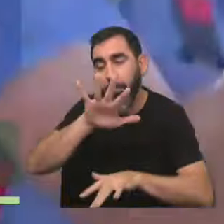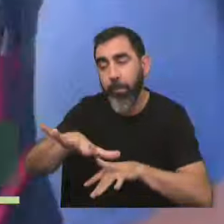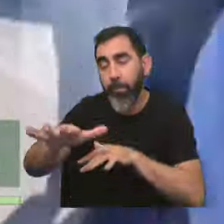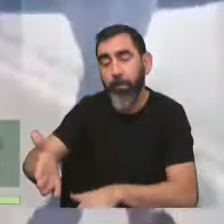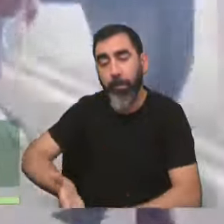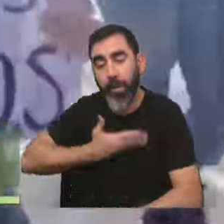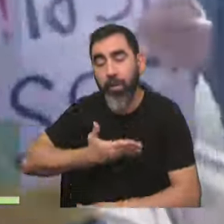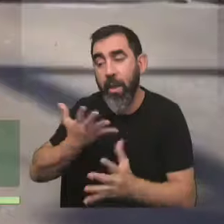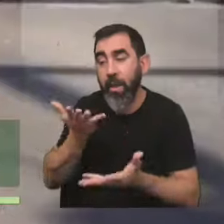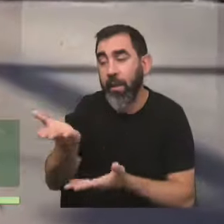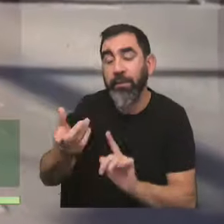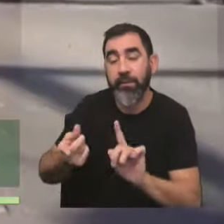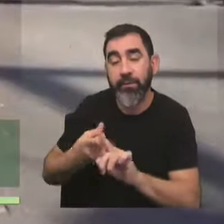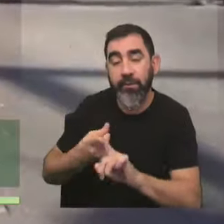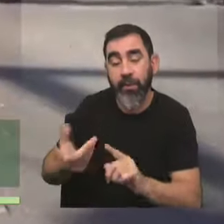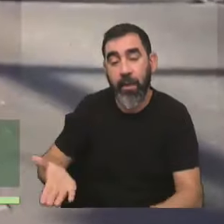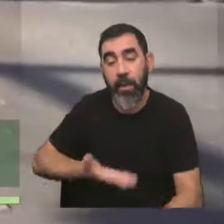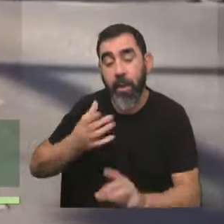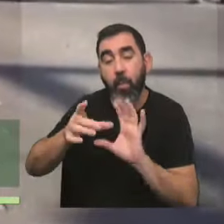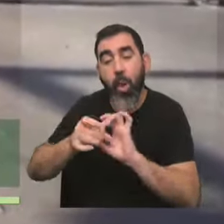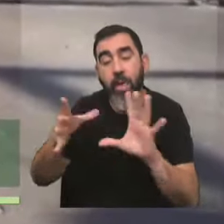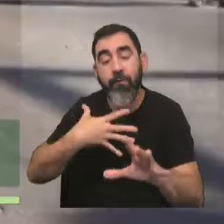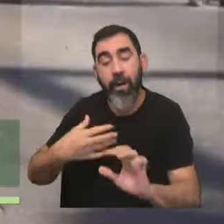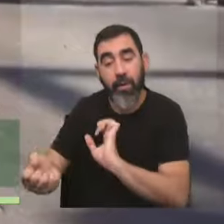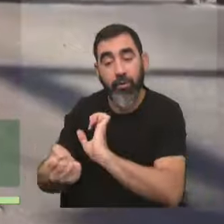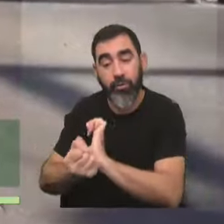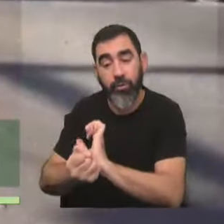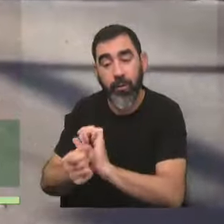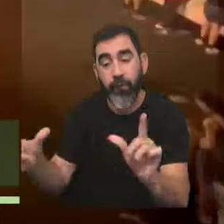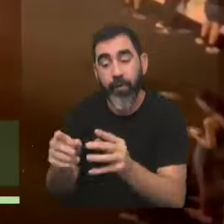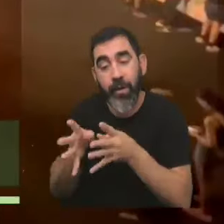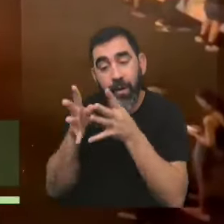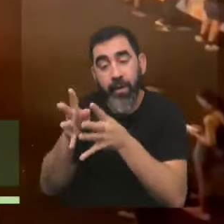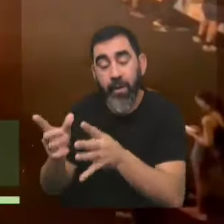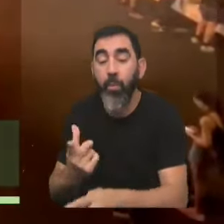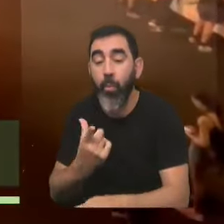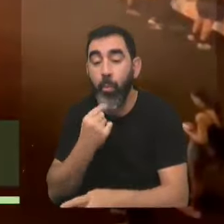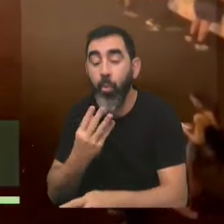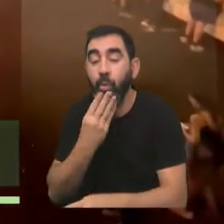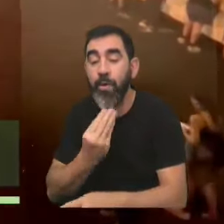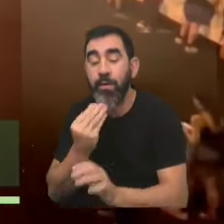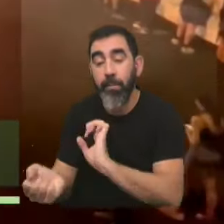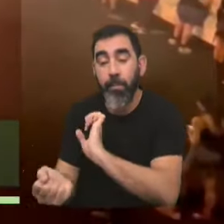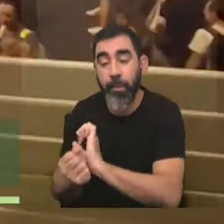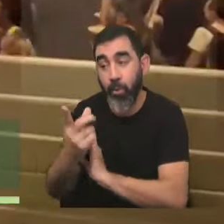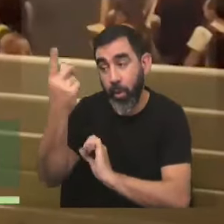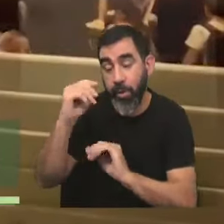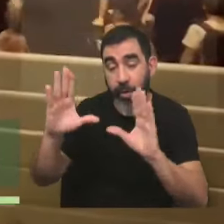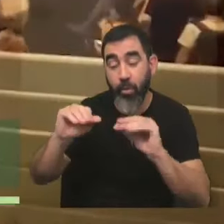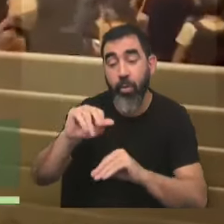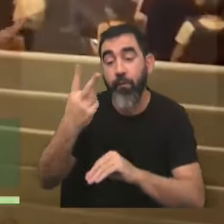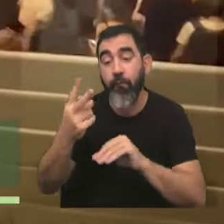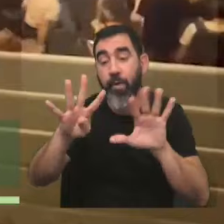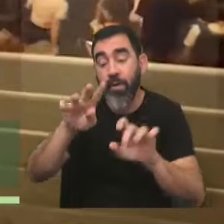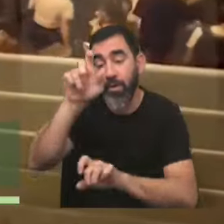exigir un acuerdo con jamás reclamando la liberación de Rehenes y un alto al fuego la policía israelí detuvo anoche en tel aviv a 29